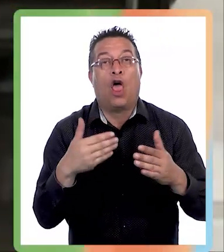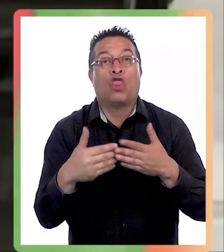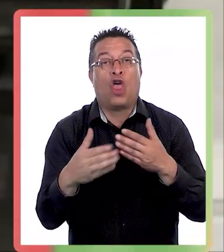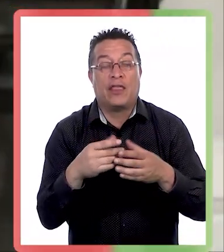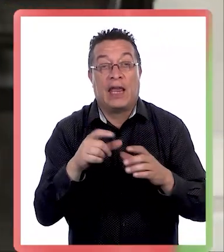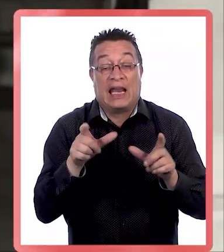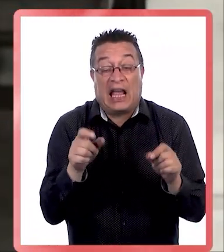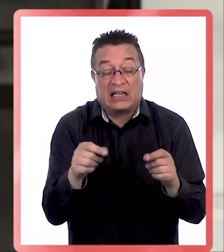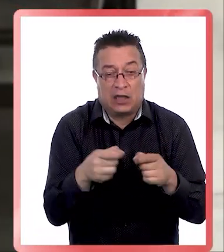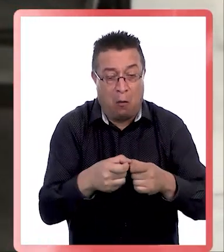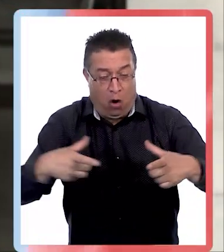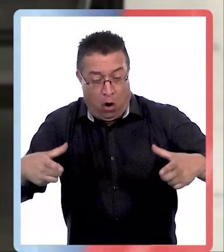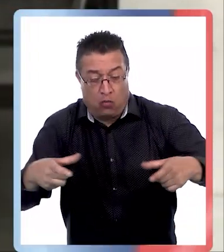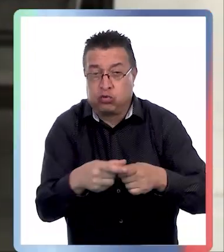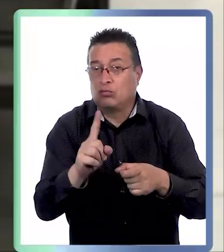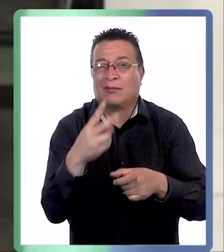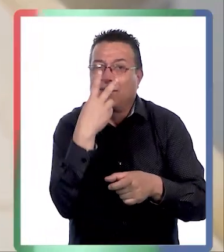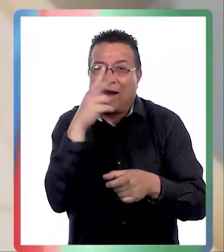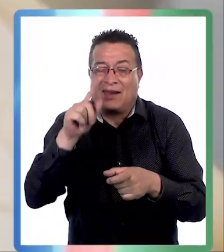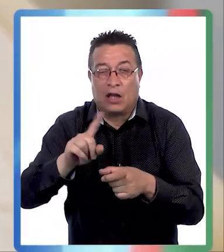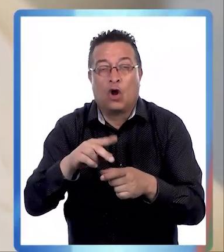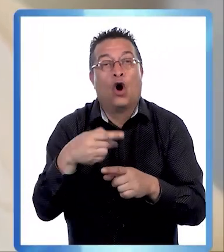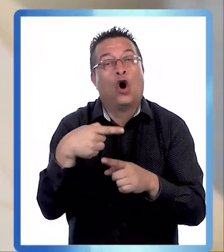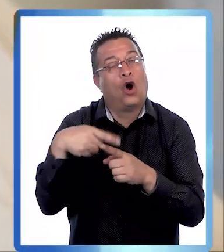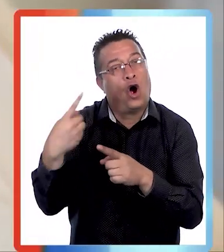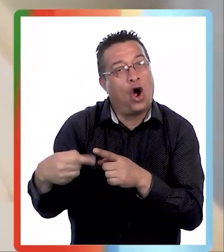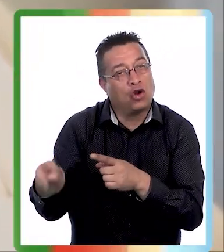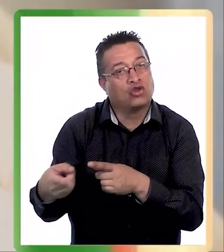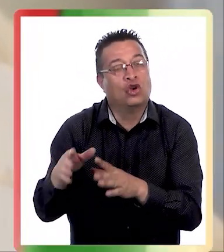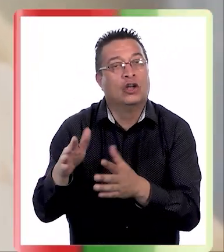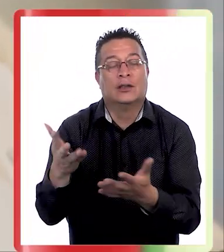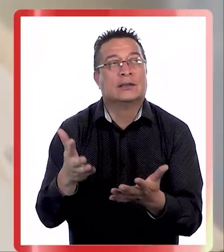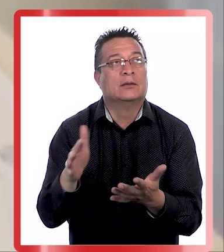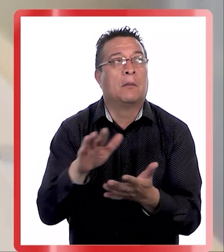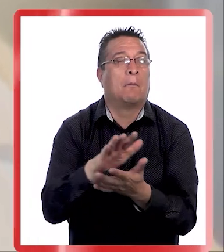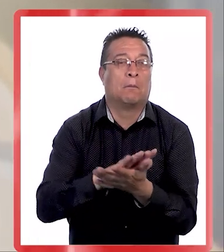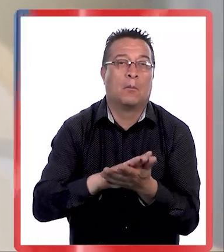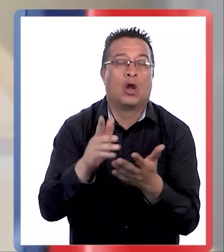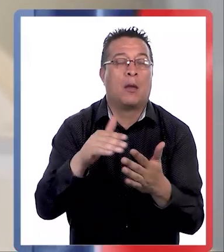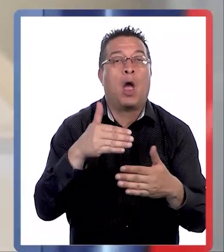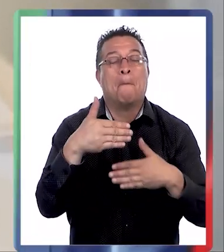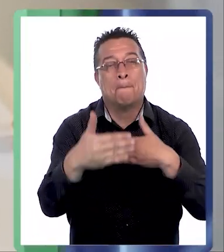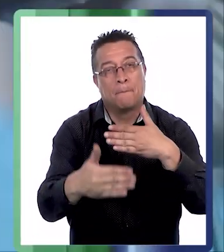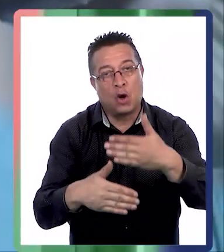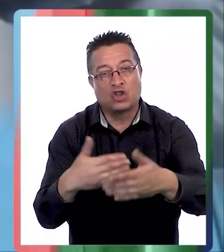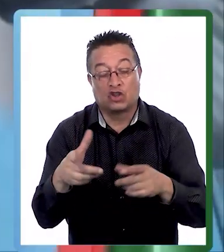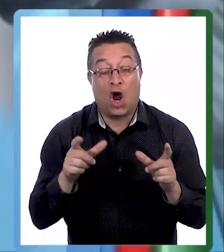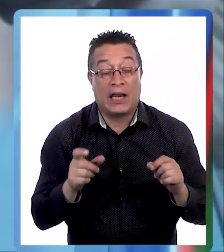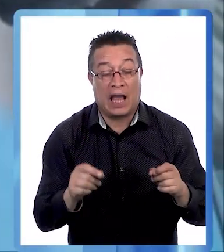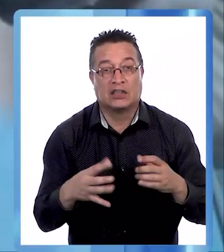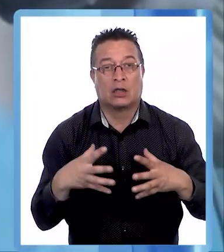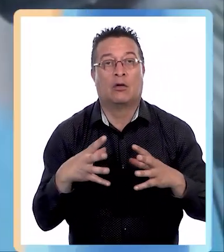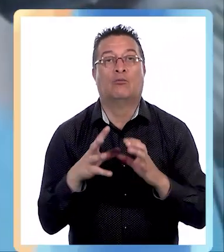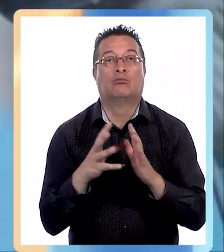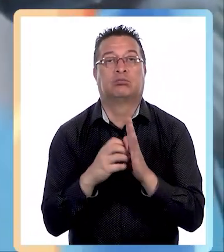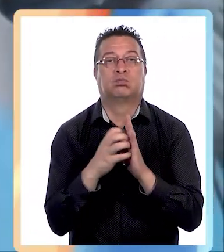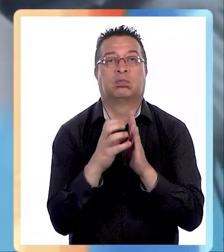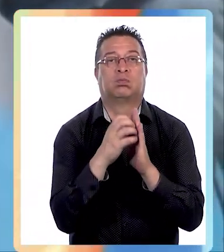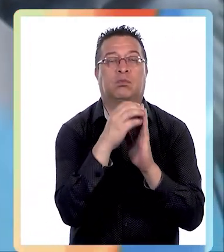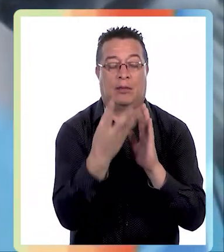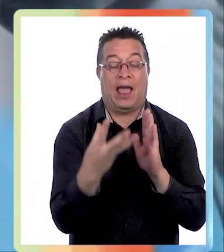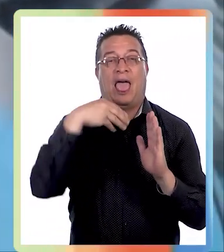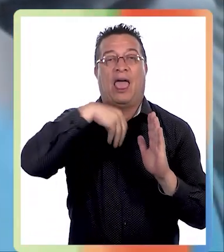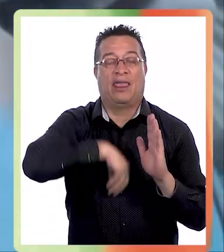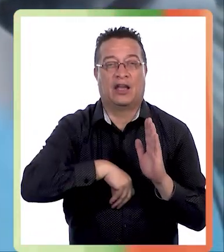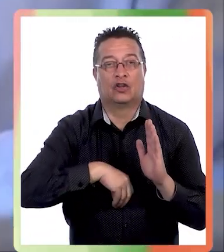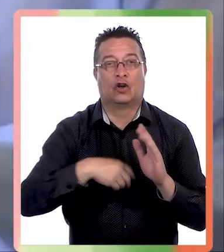del cáncer, sino que son secundarios a el, el proceso que el cáncer está consumiendo dentro de la persona, las